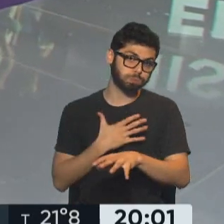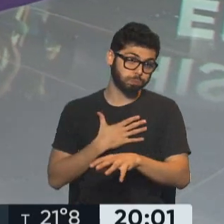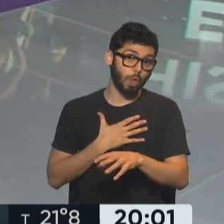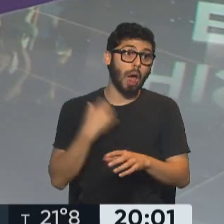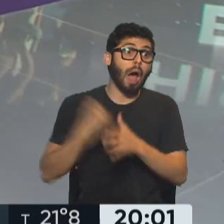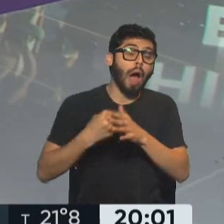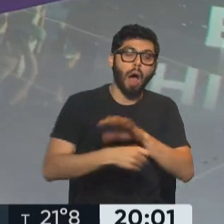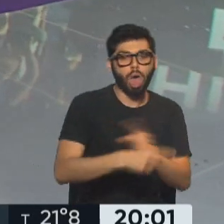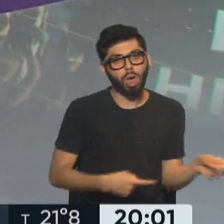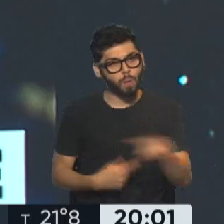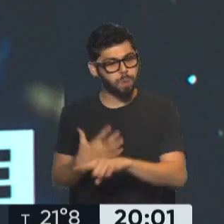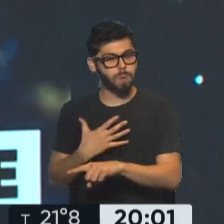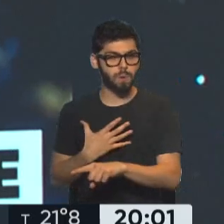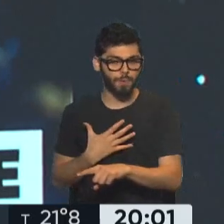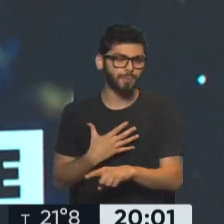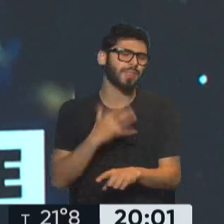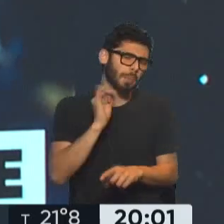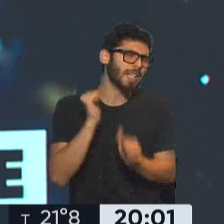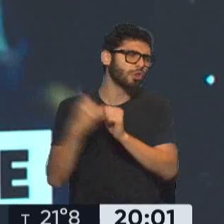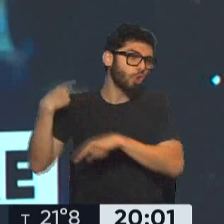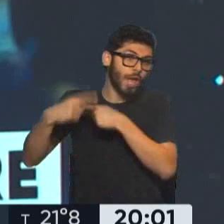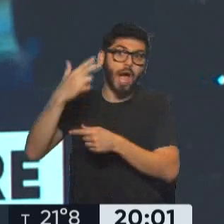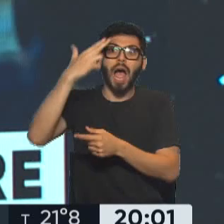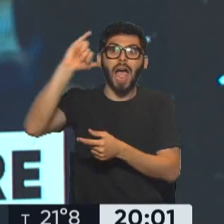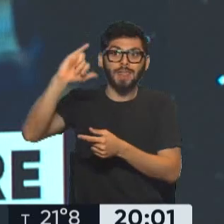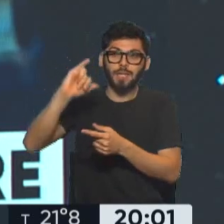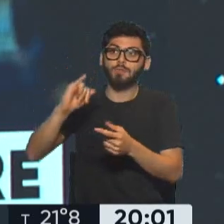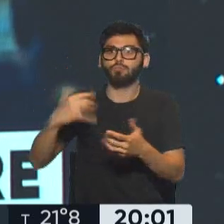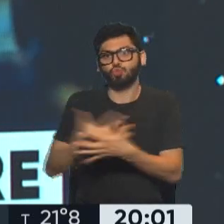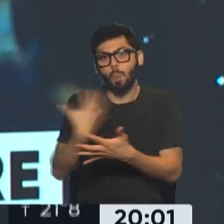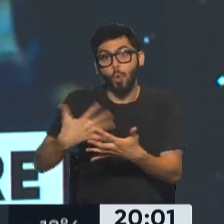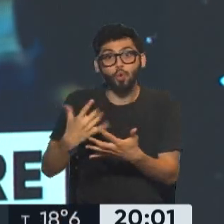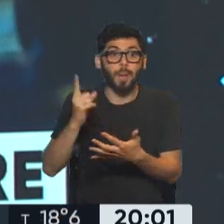la historia de Haití sabe que es un pueblo muy golpeado por catástrofes incluso.